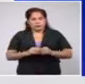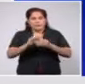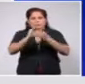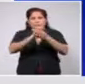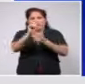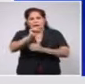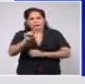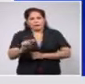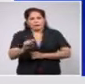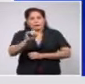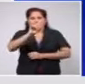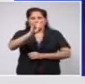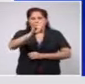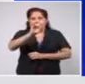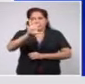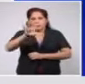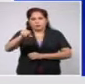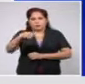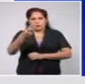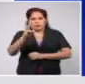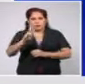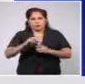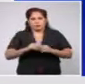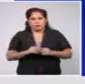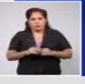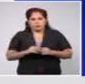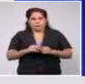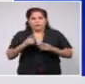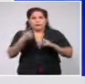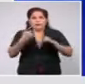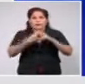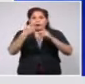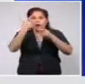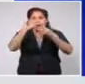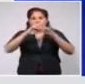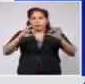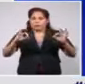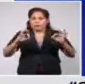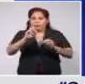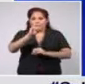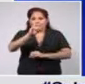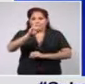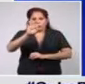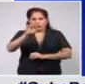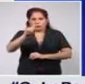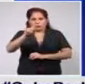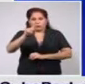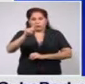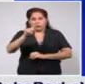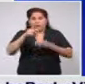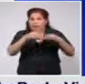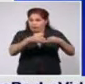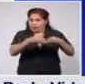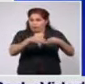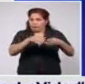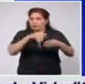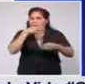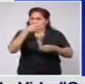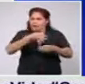con 95,3 y Artemisa con 81. Granma, creo que lo dije,